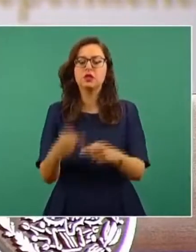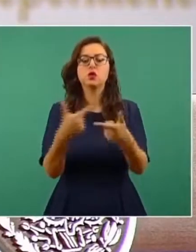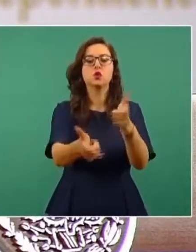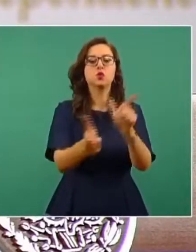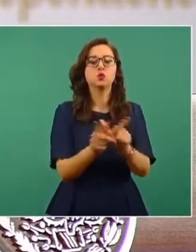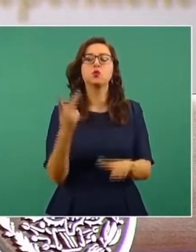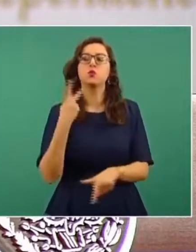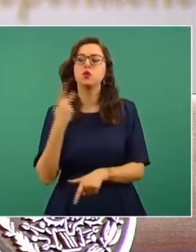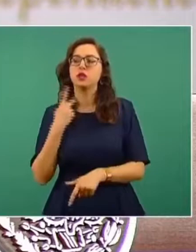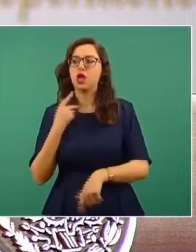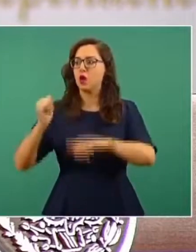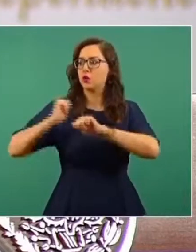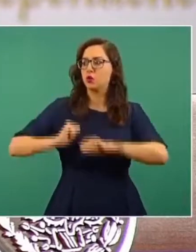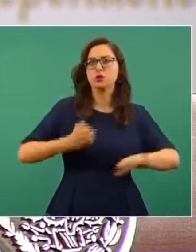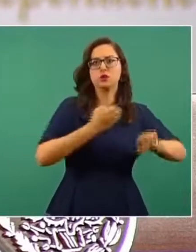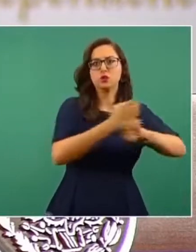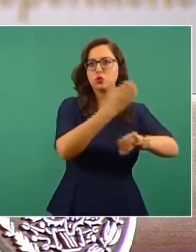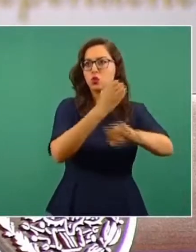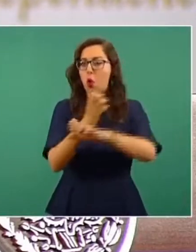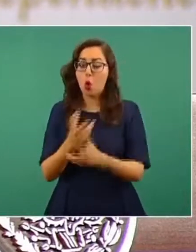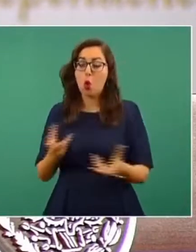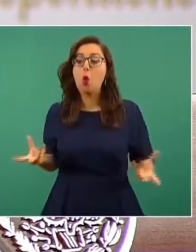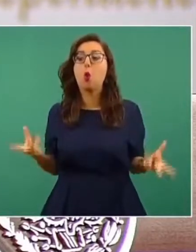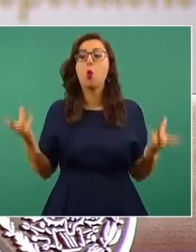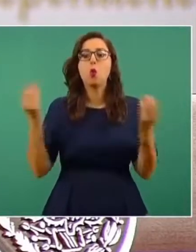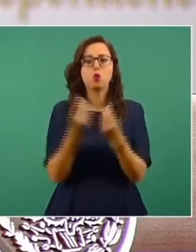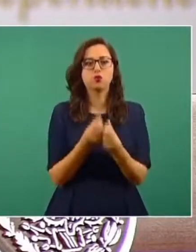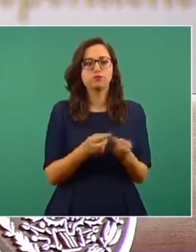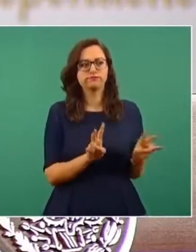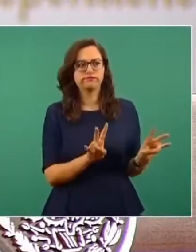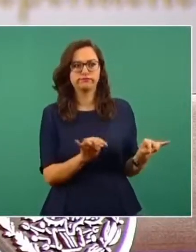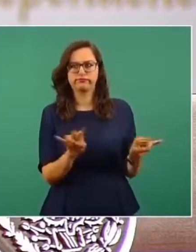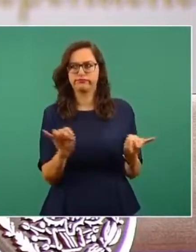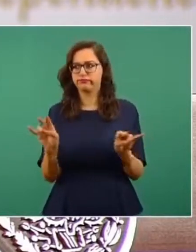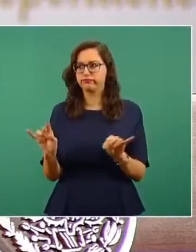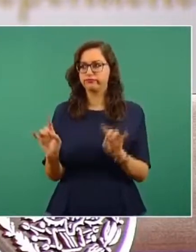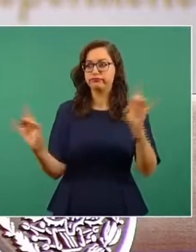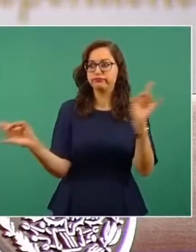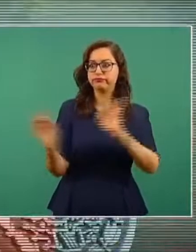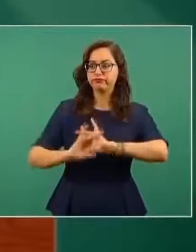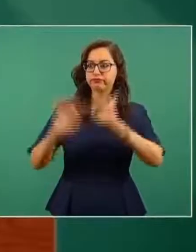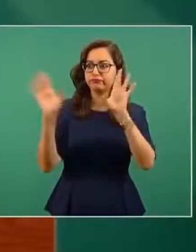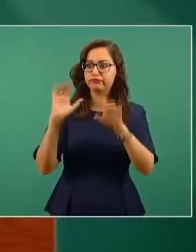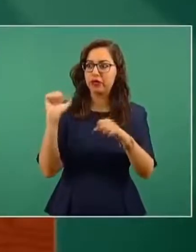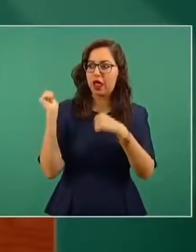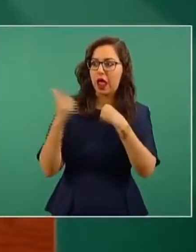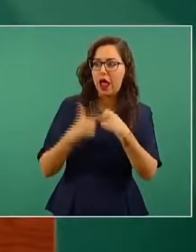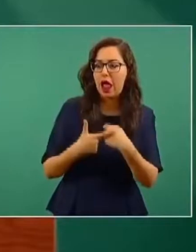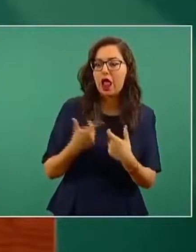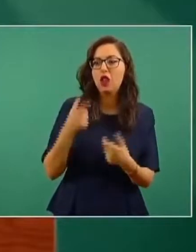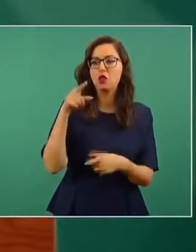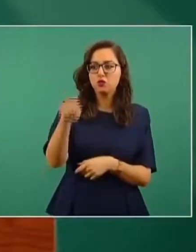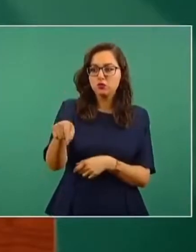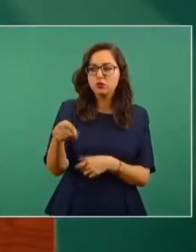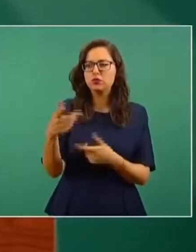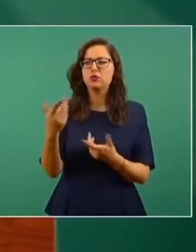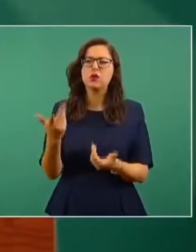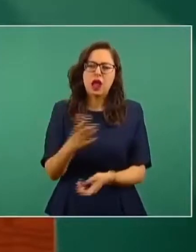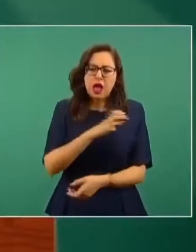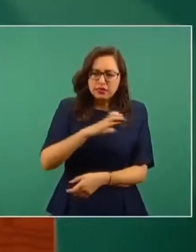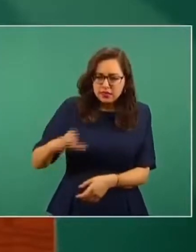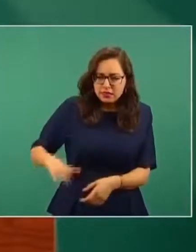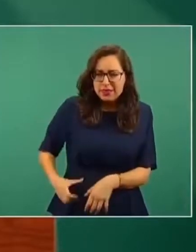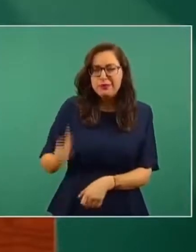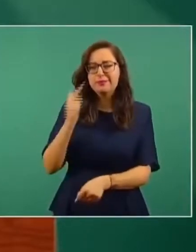para compartir alertas que permitan prevenir y atender casos de registro de candidatos con vínculos con la delincuencia